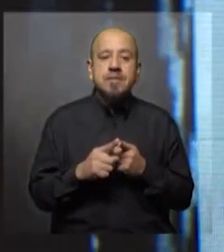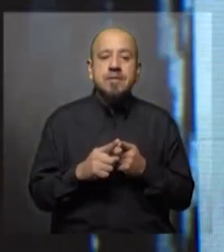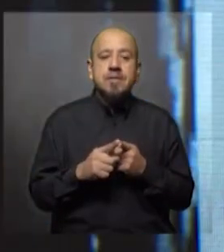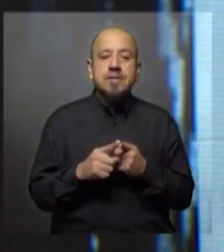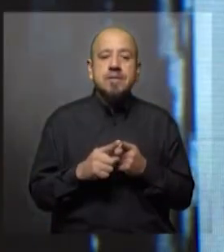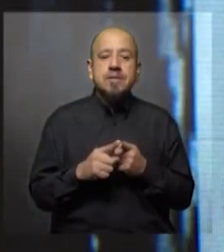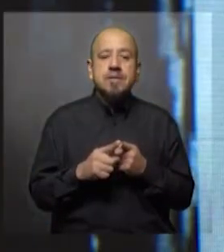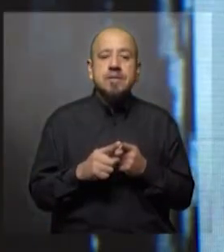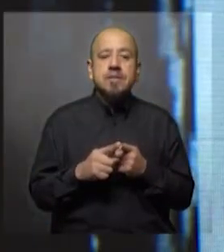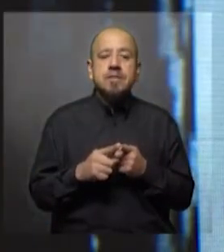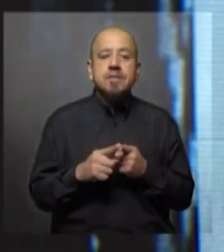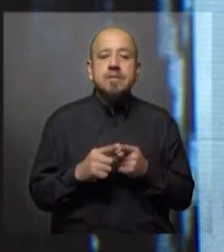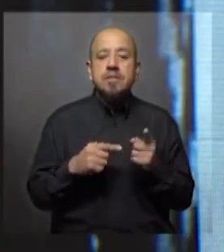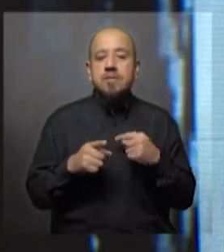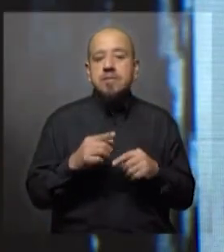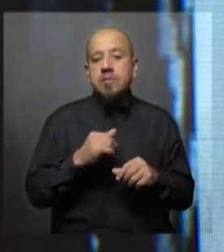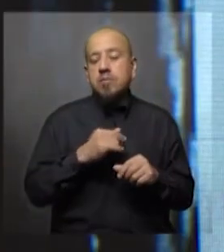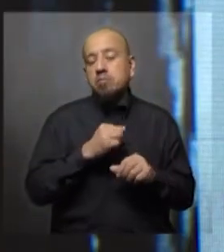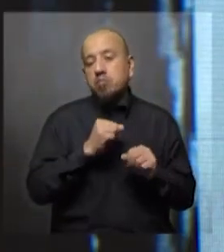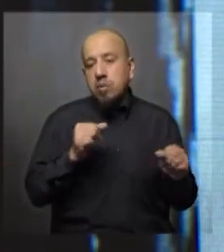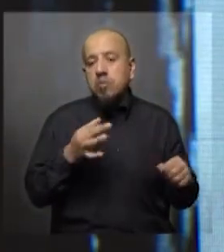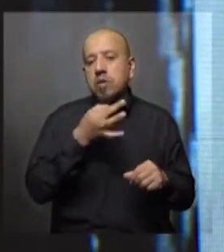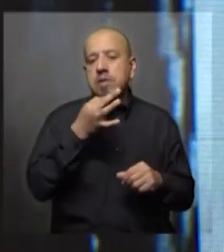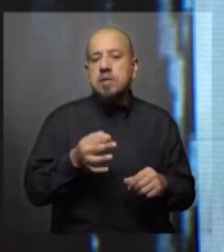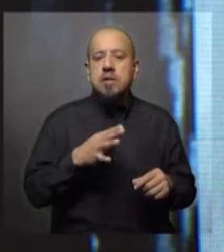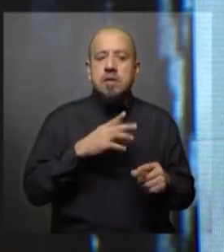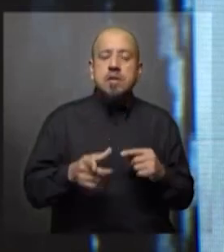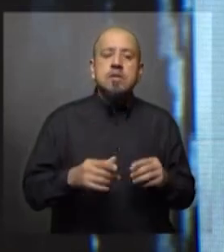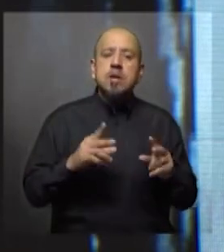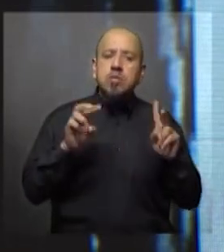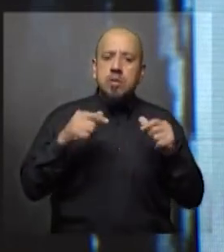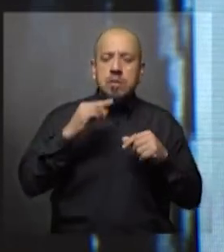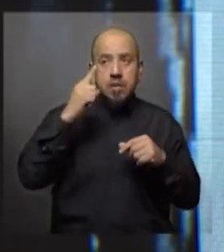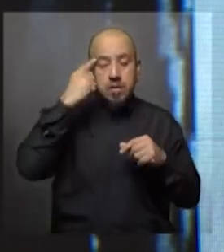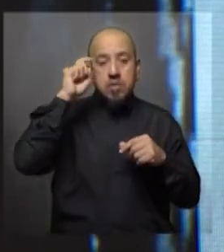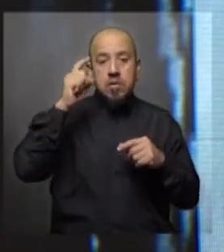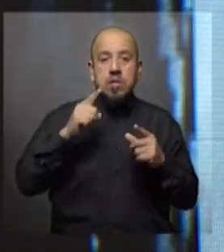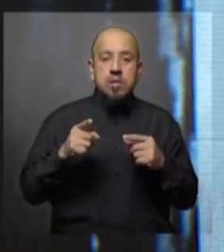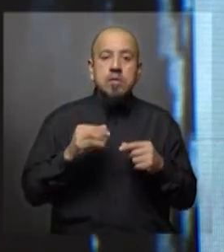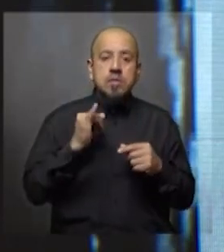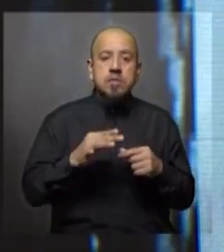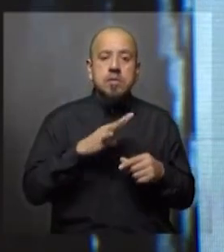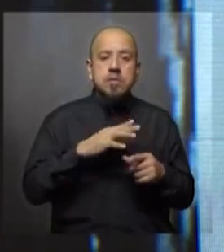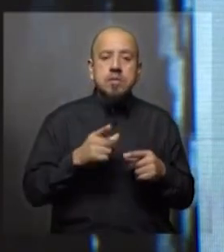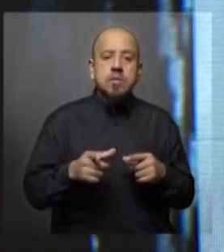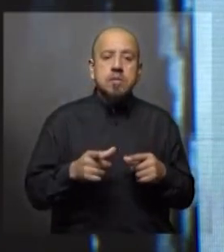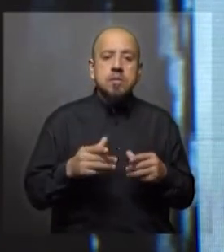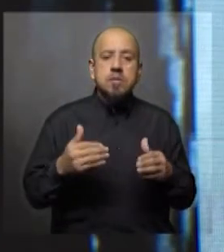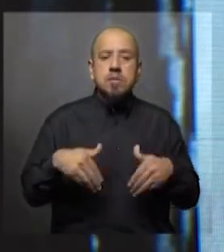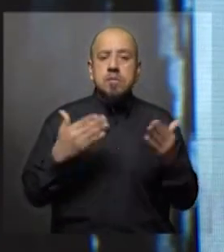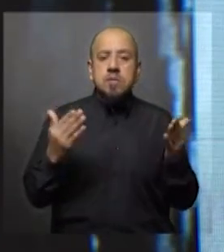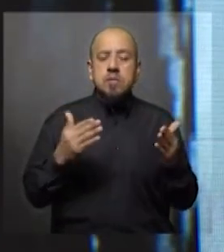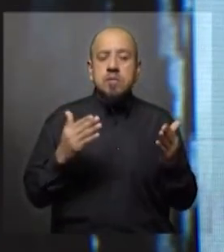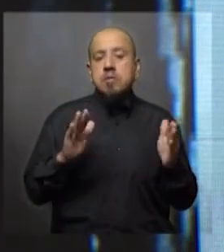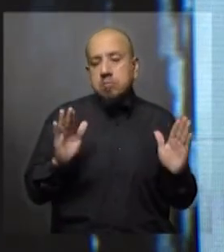pero podemos decir un titular Este voy a decir si hay una cuestión ideológica sí ciertamente en cualquier posición que